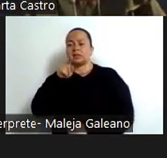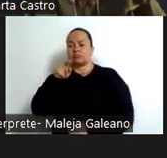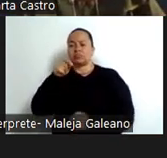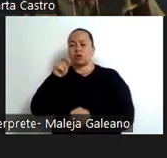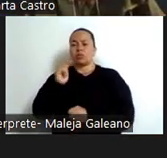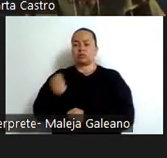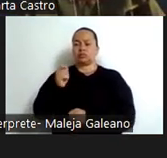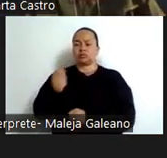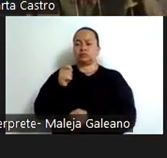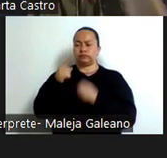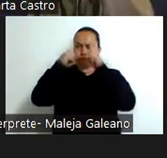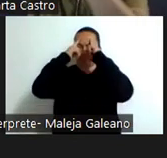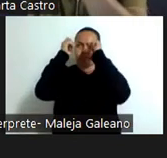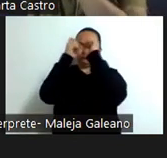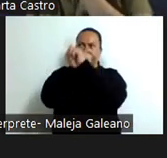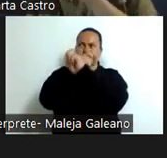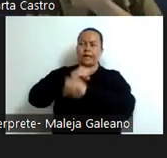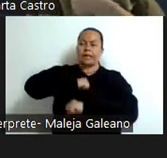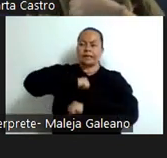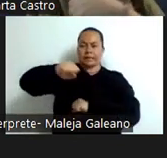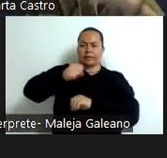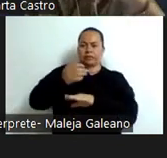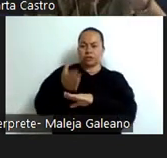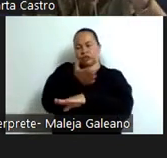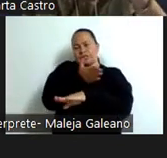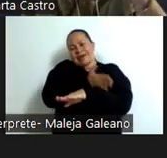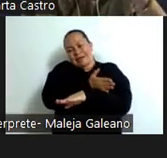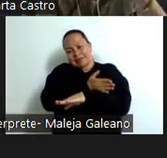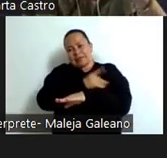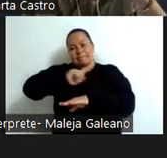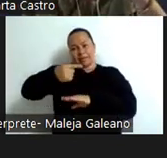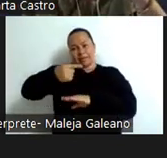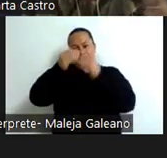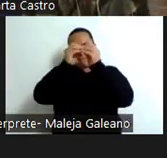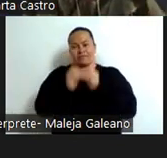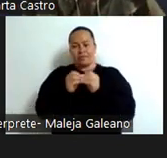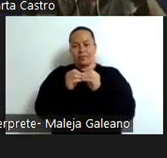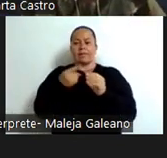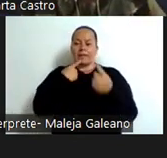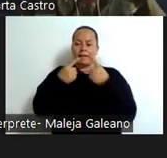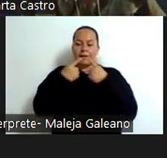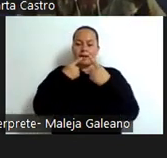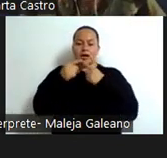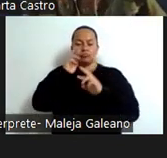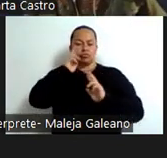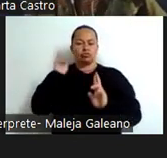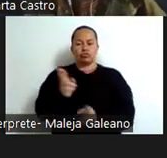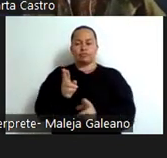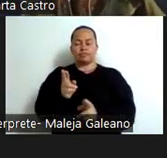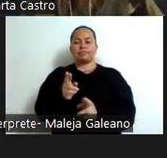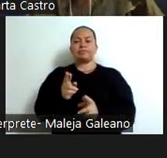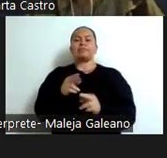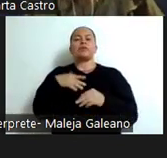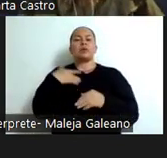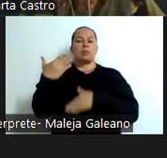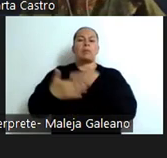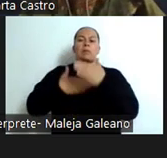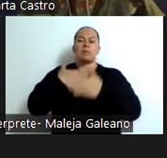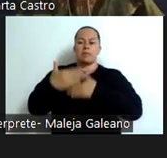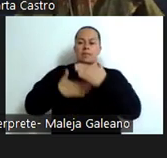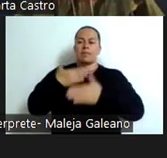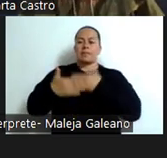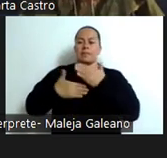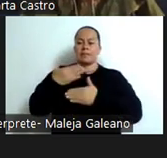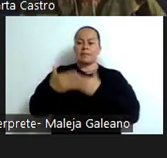humanos de los que le hablé les hablé en la primera parte y reconoce que hemos avanzado en